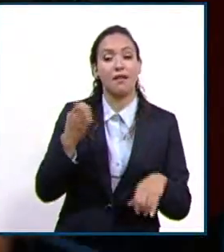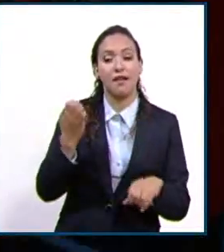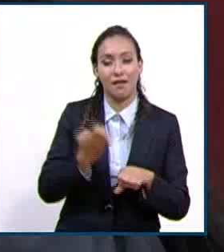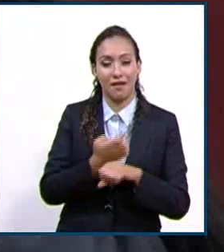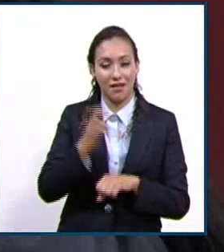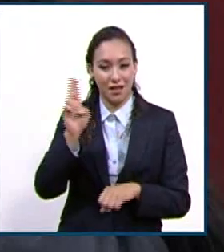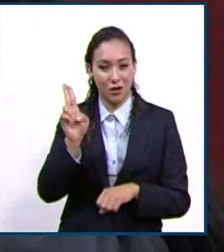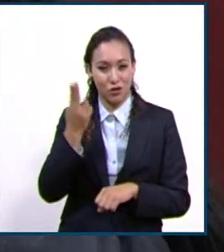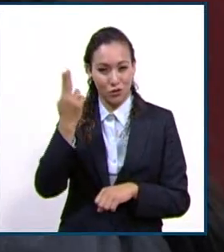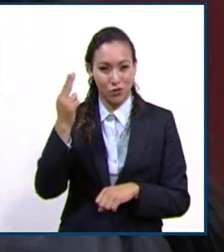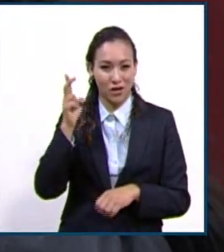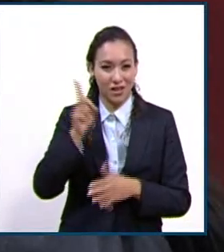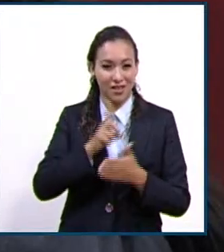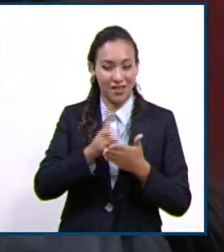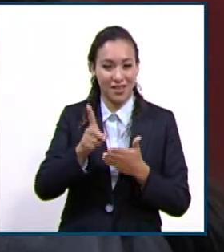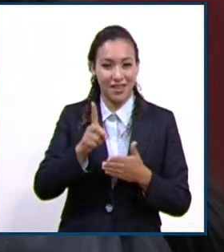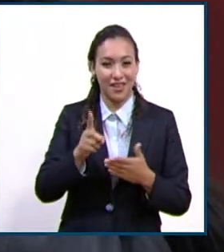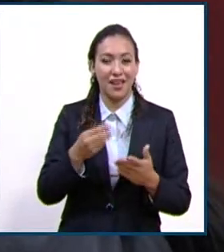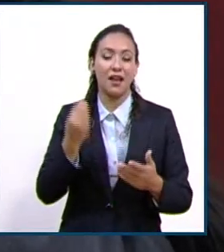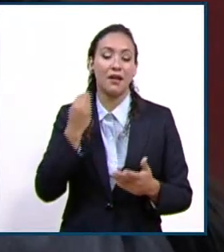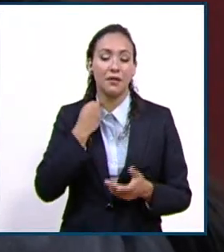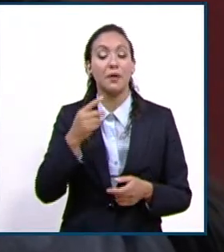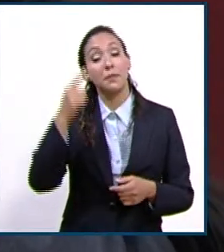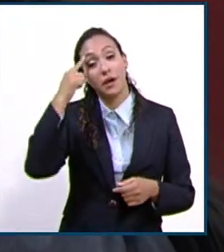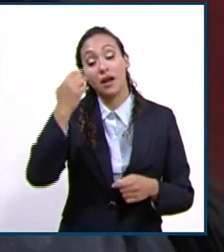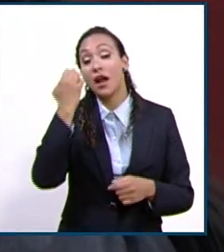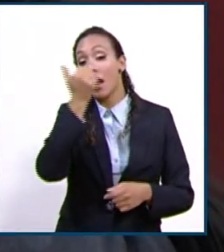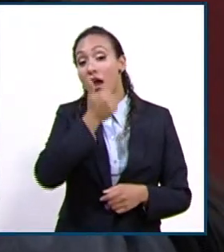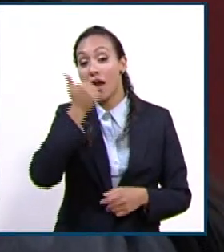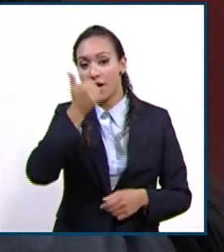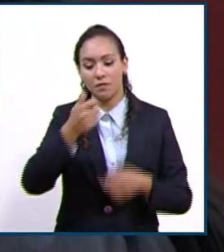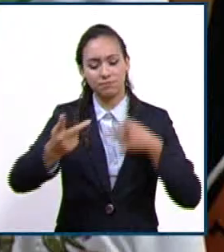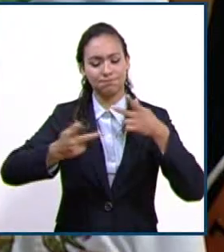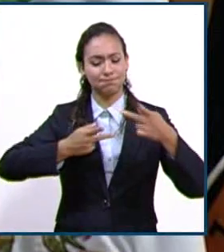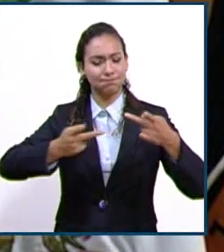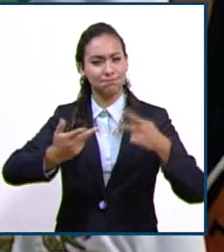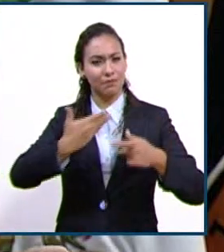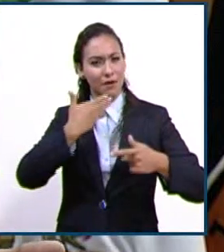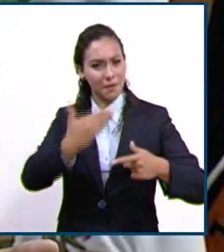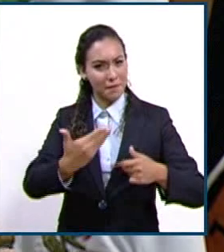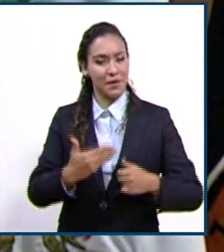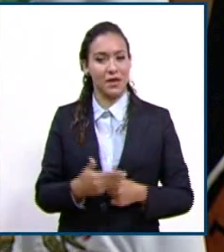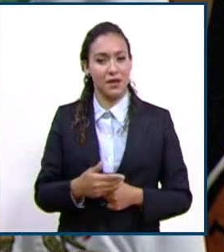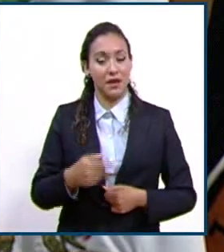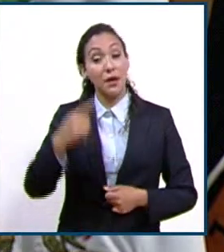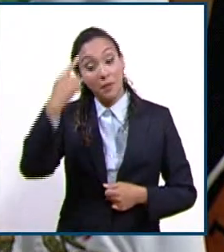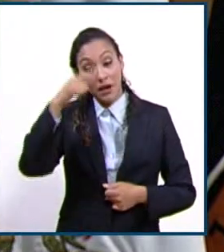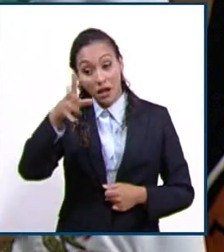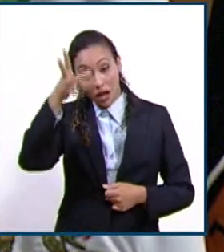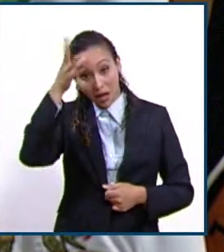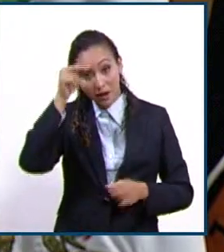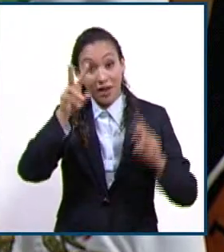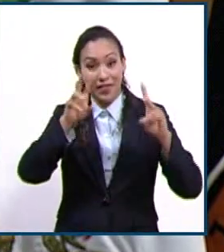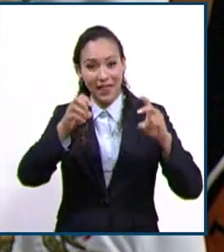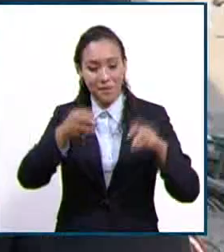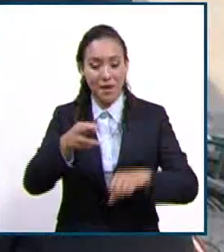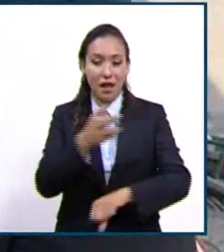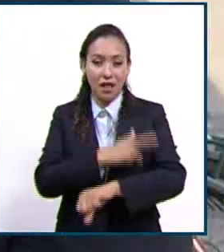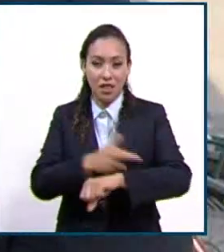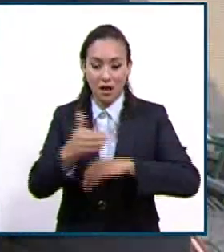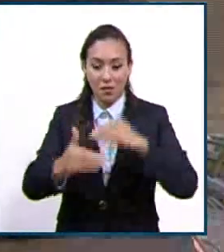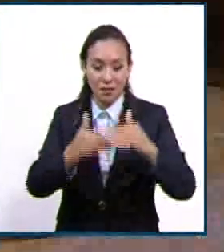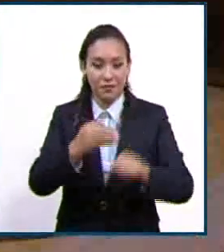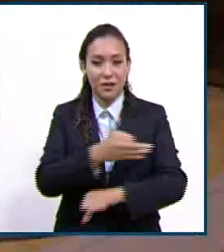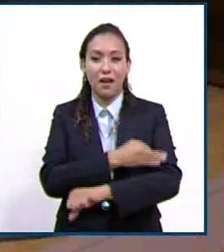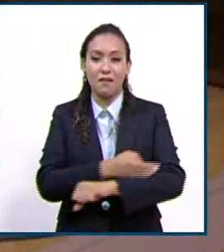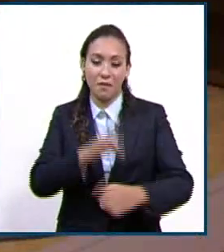UNAM para que los estudiantes tengan una excelente preparación en torno al Código Nacional de Procedimientos Civiles y Familiares. Es la